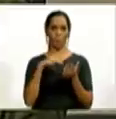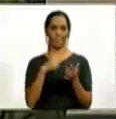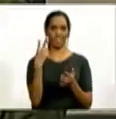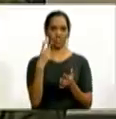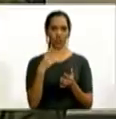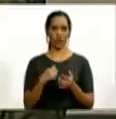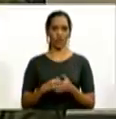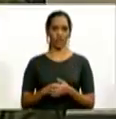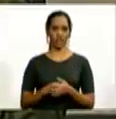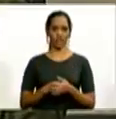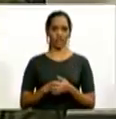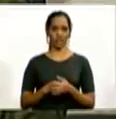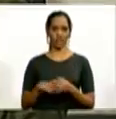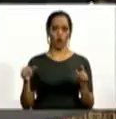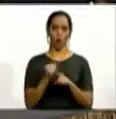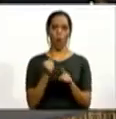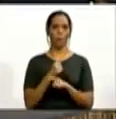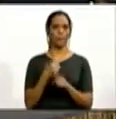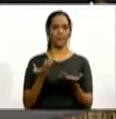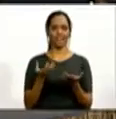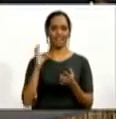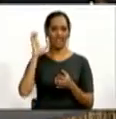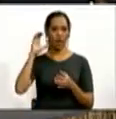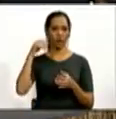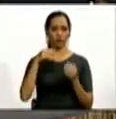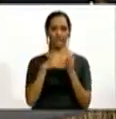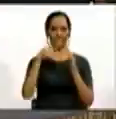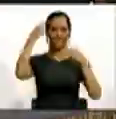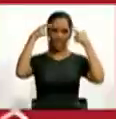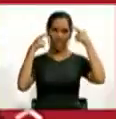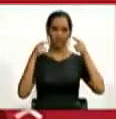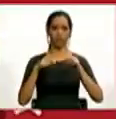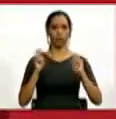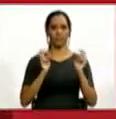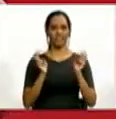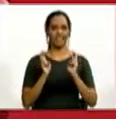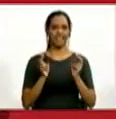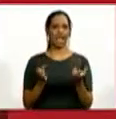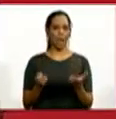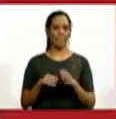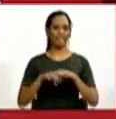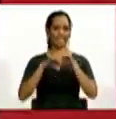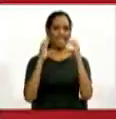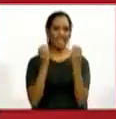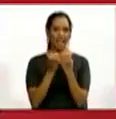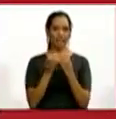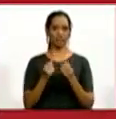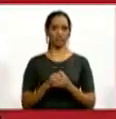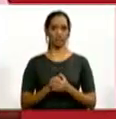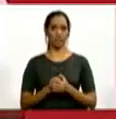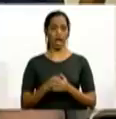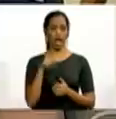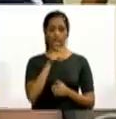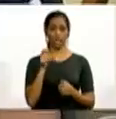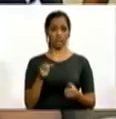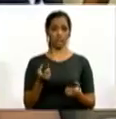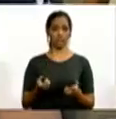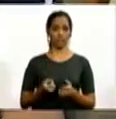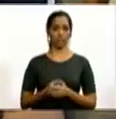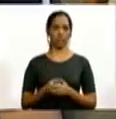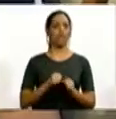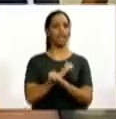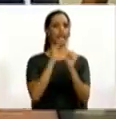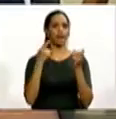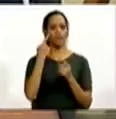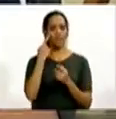fue antes del golpe de Estado contra Chávez. Para los que olvidan que esto es un tema de clases. Es una lucha de clases realmente, que claro. Hay gente que lo ha. Claro, pero fíjate